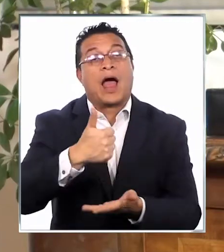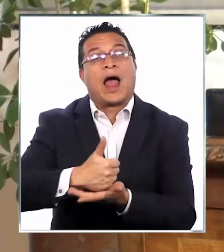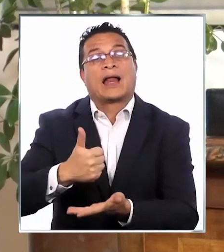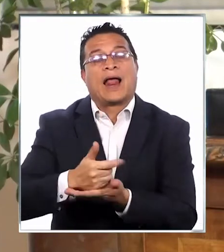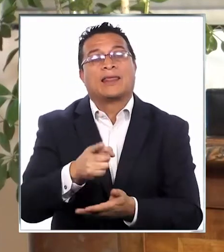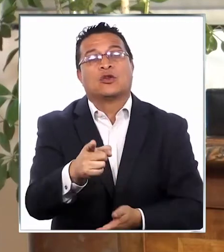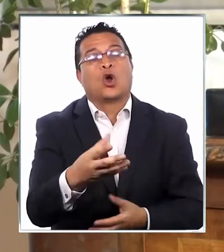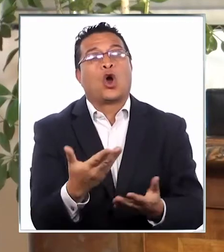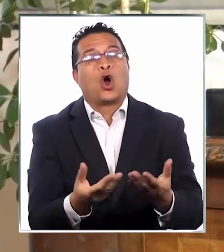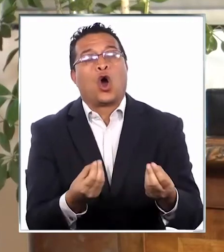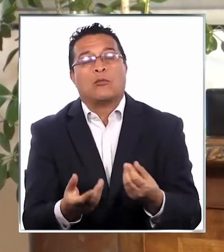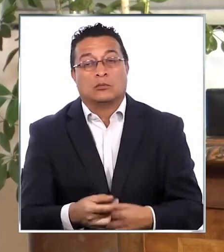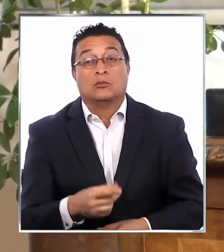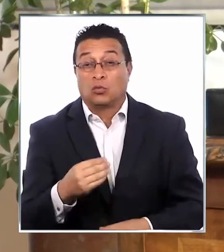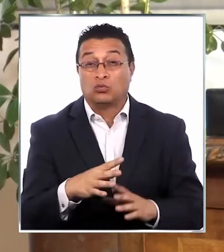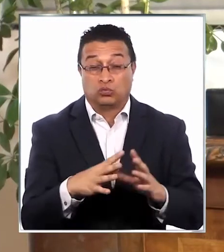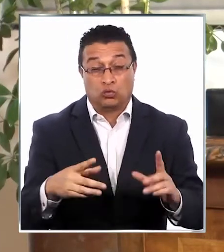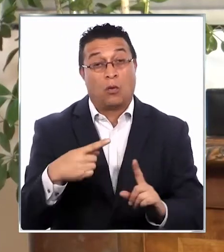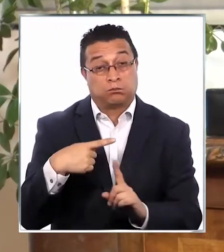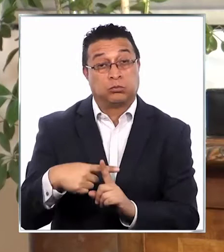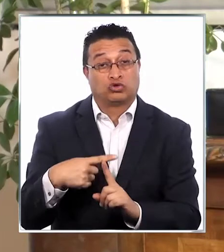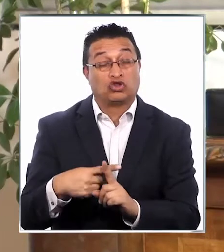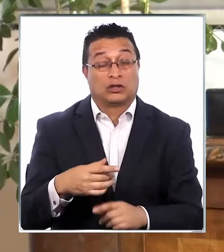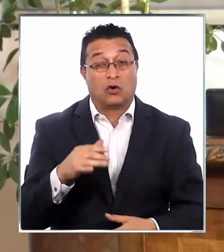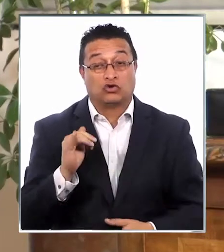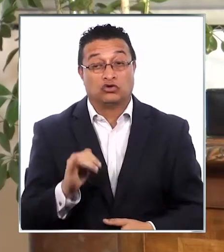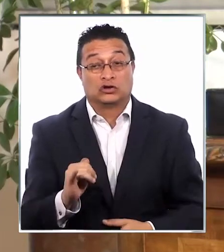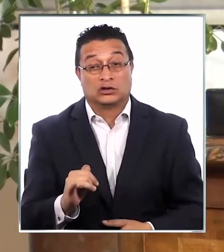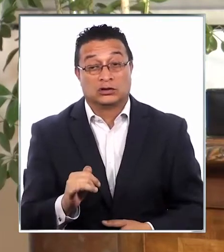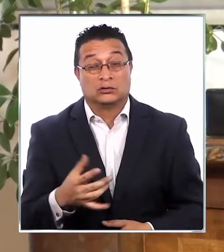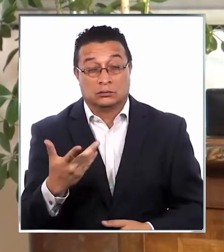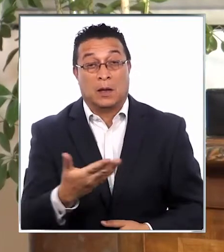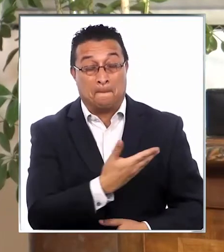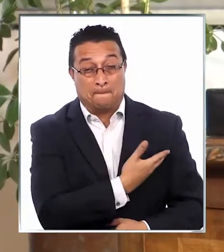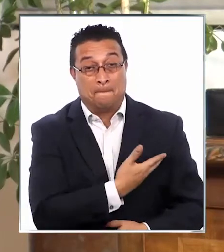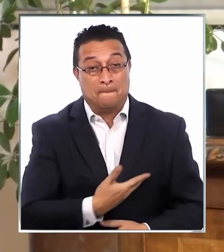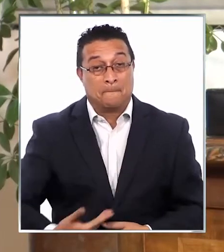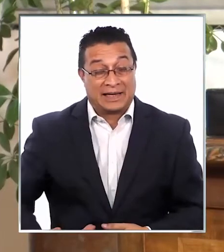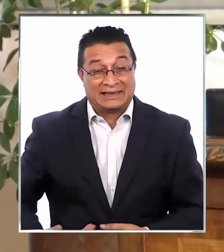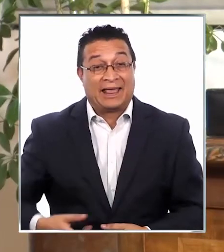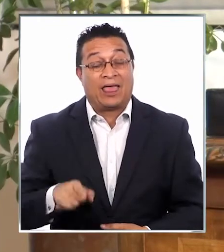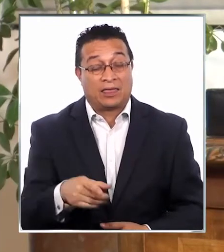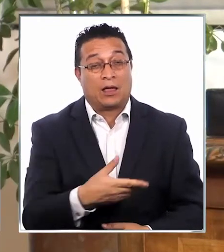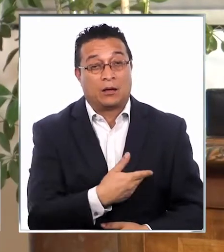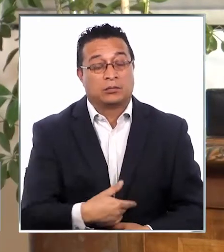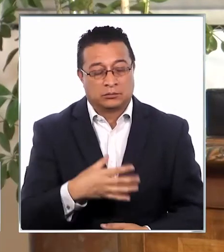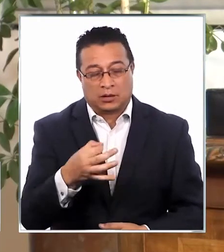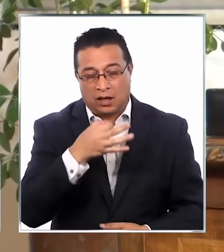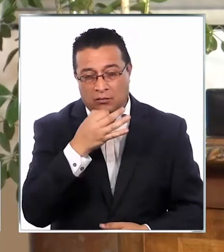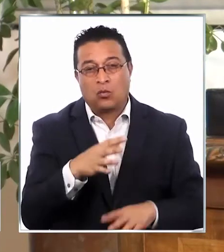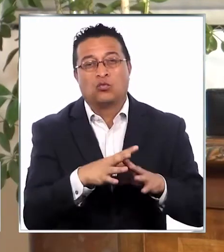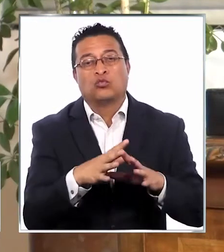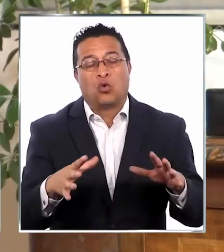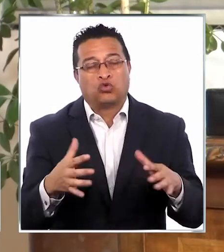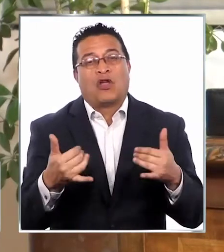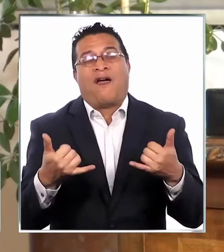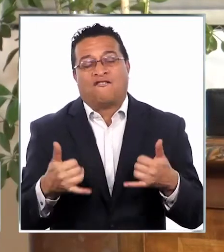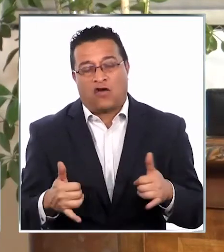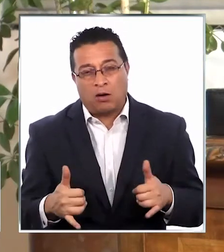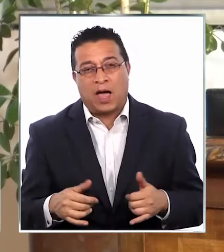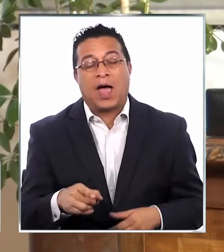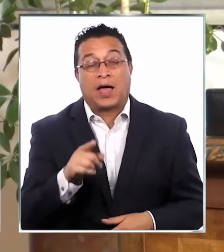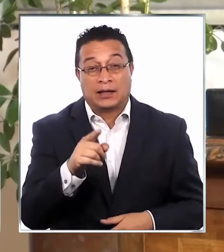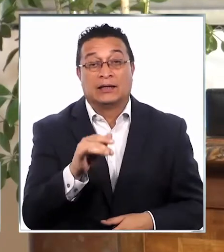alcaldes? Ha sido bastante positiva, diría yo. De hecho, el presidente me hace mucha broma con